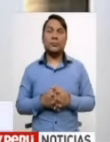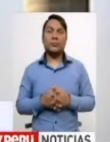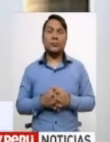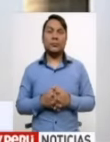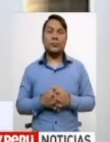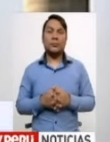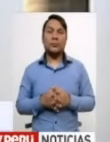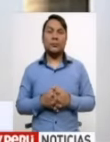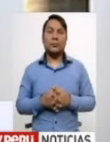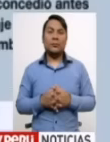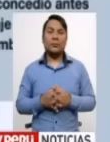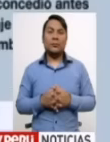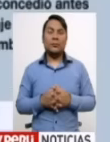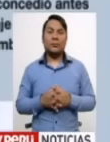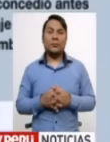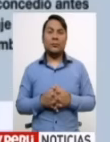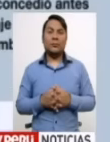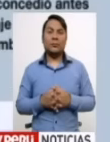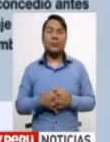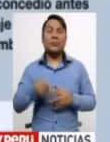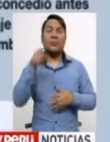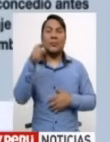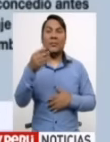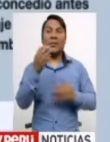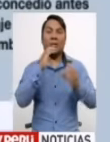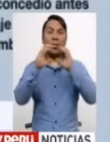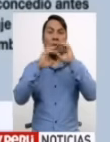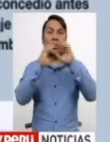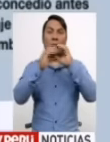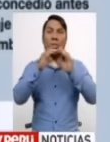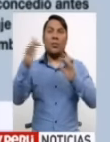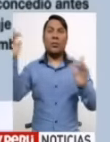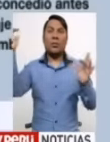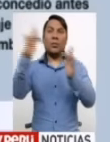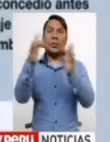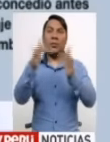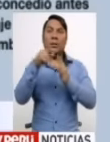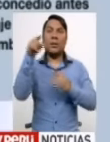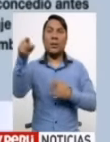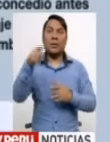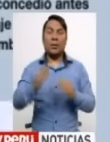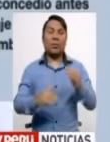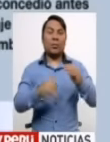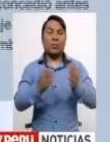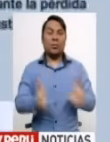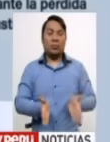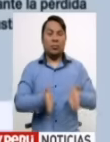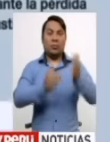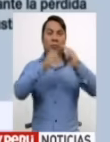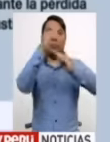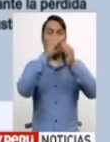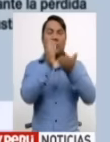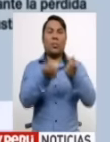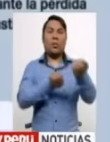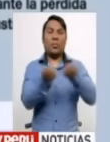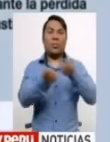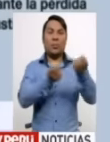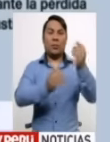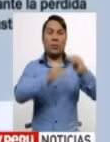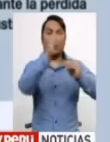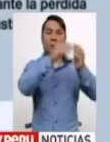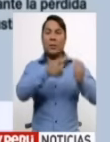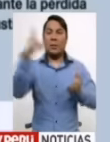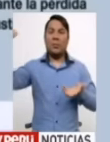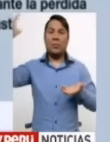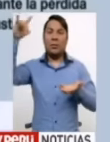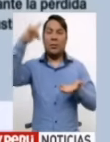tengo, notifique rumbo ahora. La conversación se lleva entre la controladora del aeropuerto de Medellín y los pilotos de LAN Colombia,